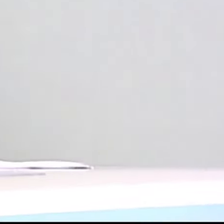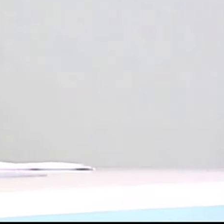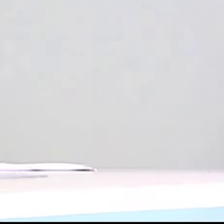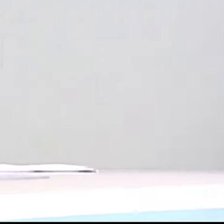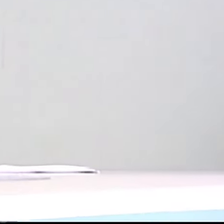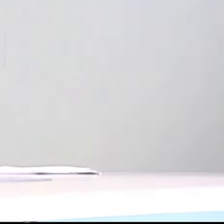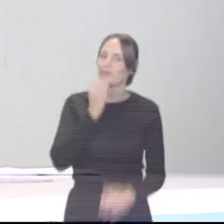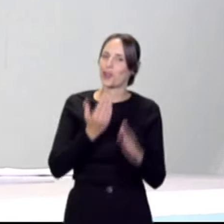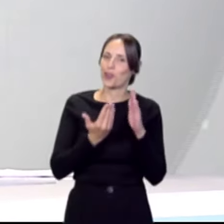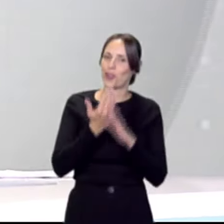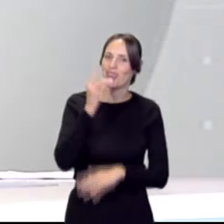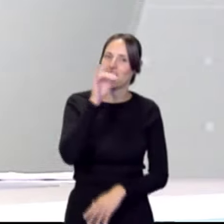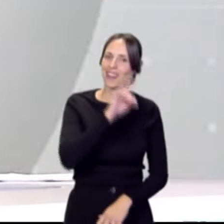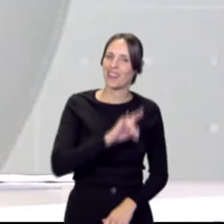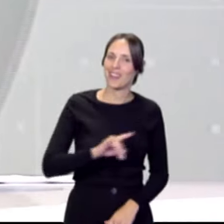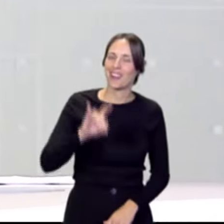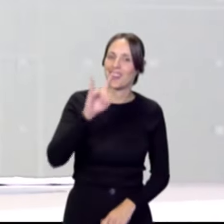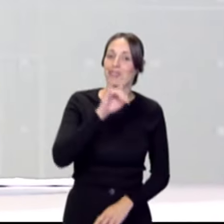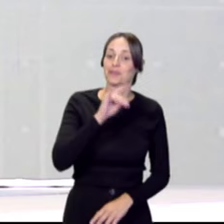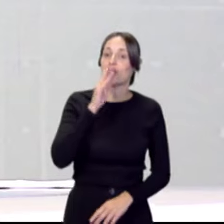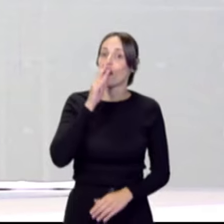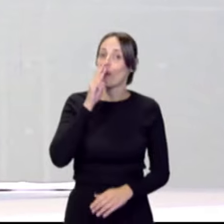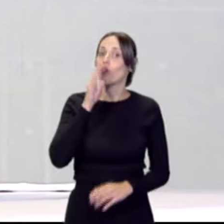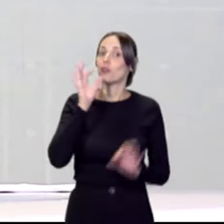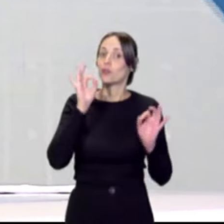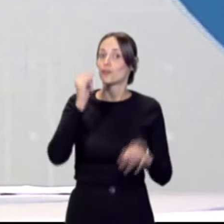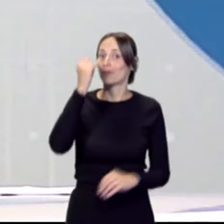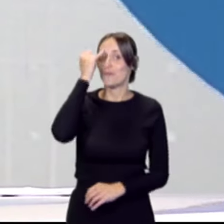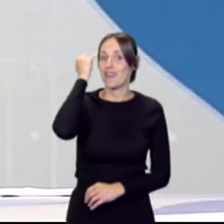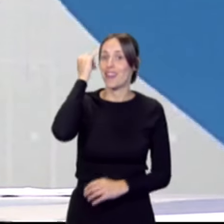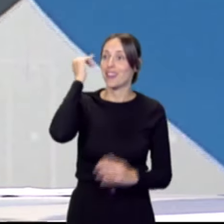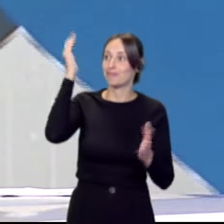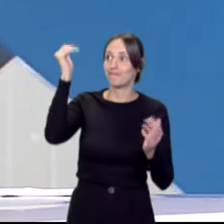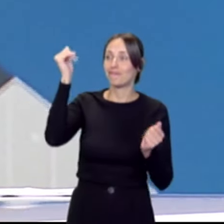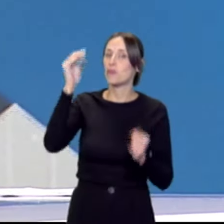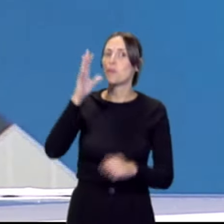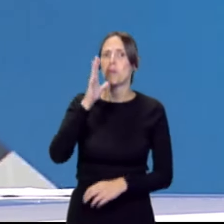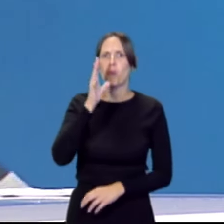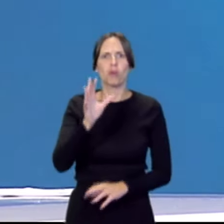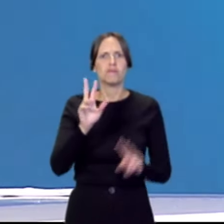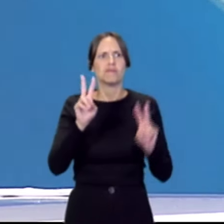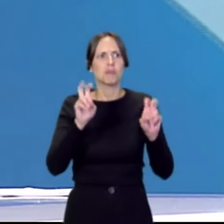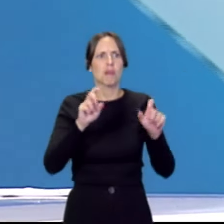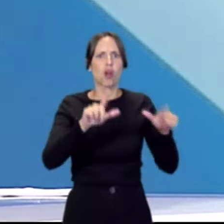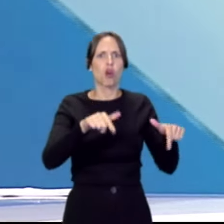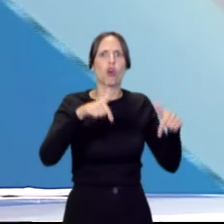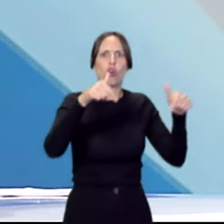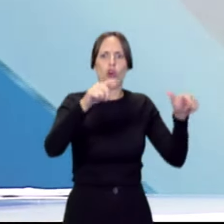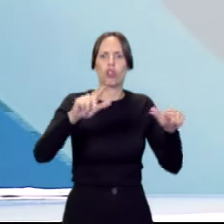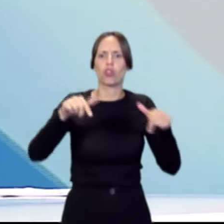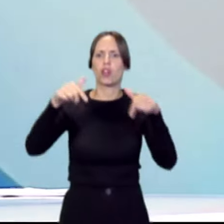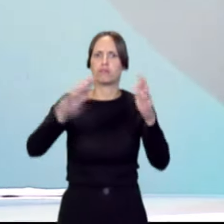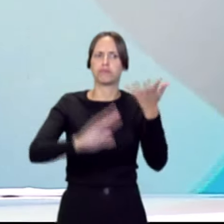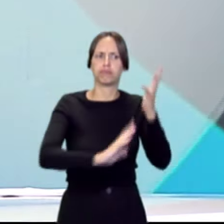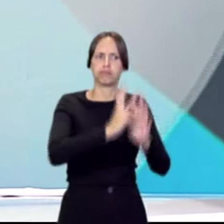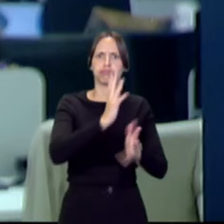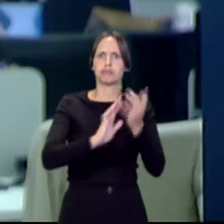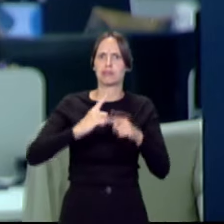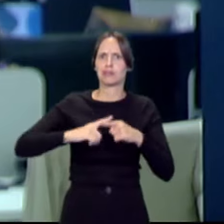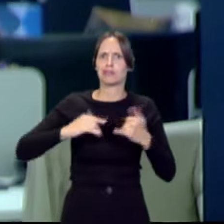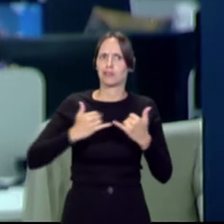Buenos días, Canarias. A esta hora vamos a saludar a María Herrera porque continúa la quema de contenedores en Santa Cruz de Tenerife.